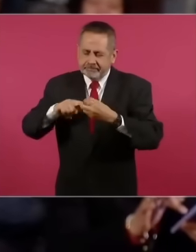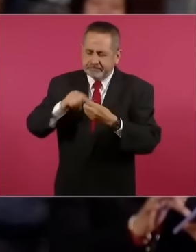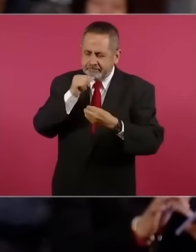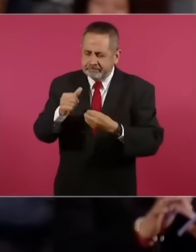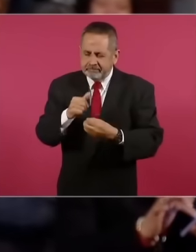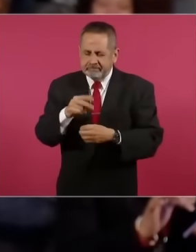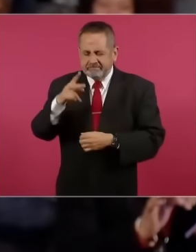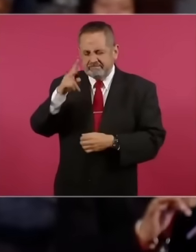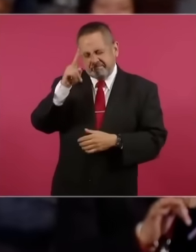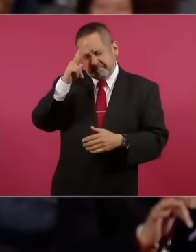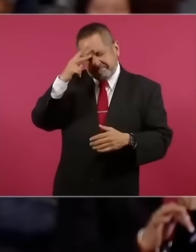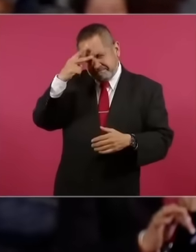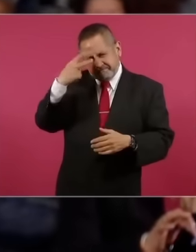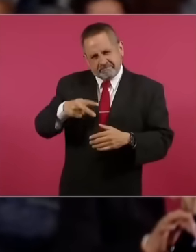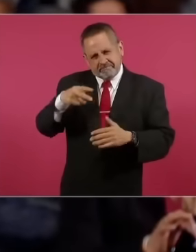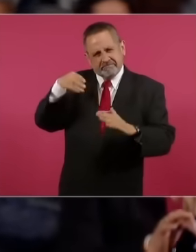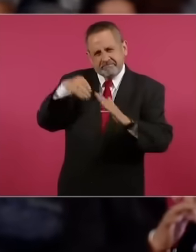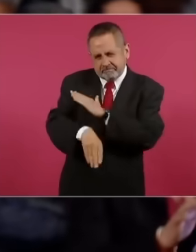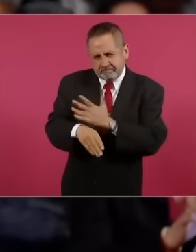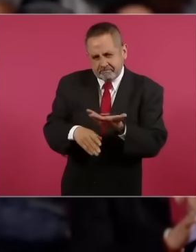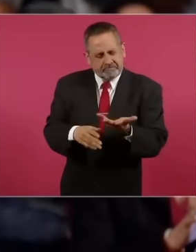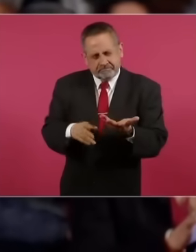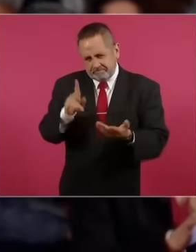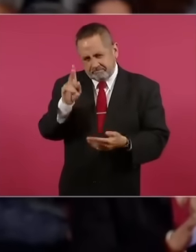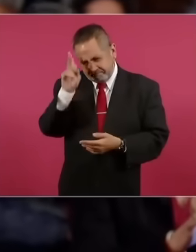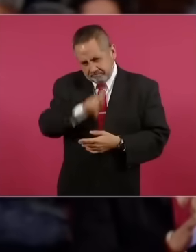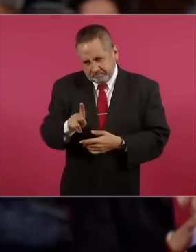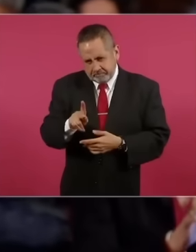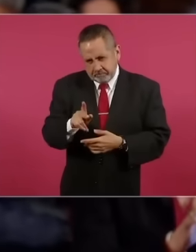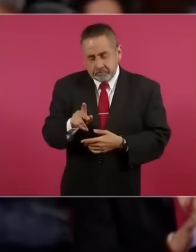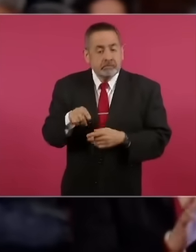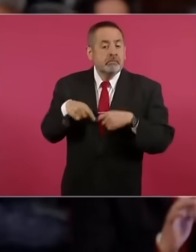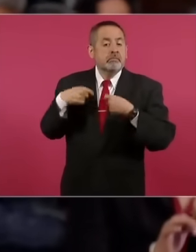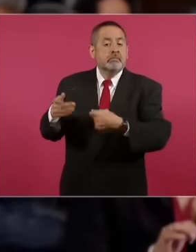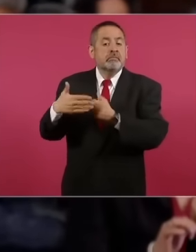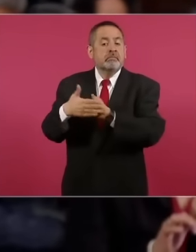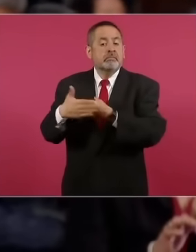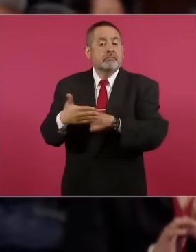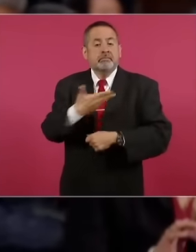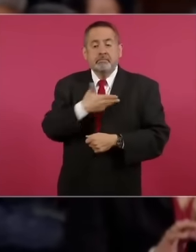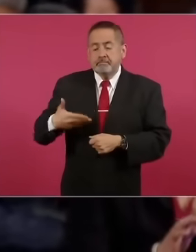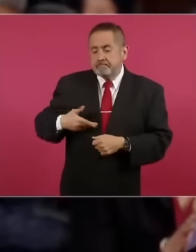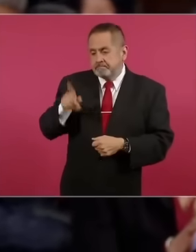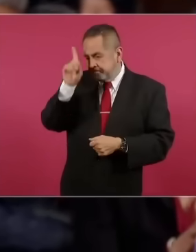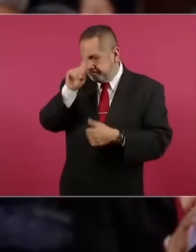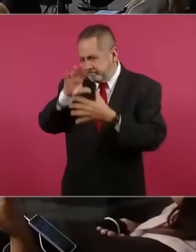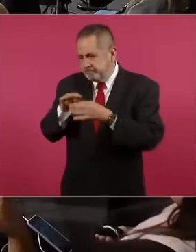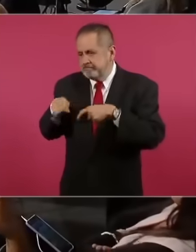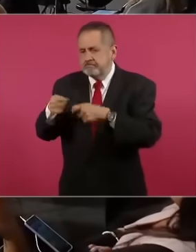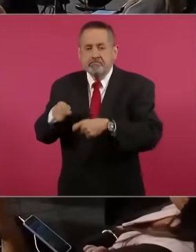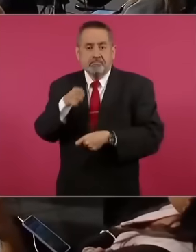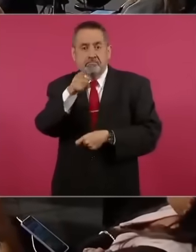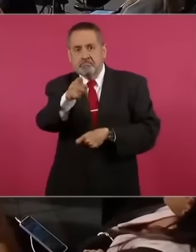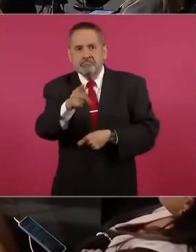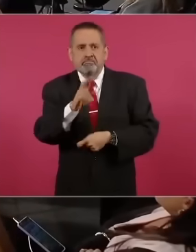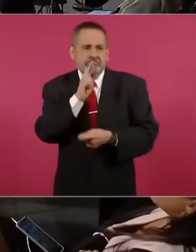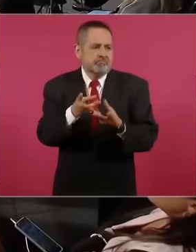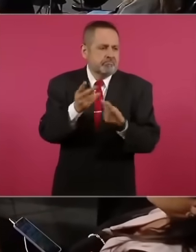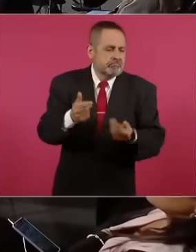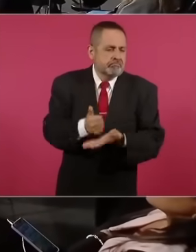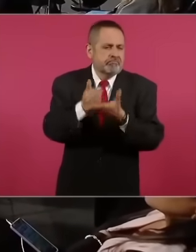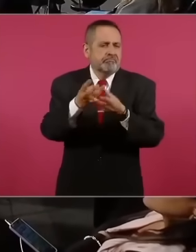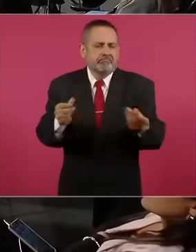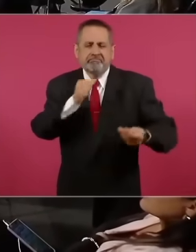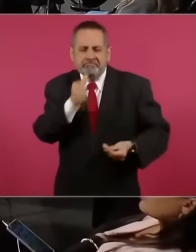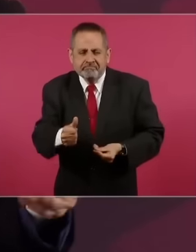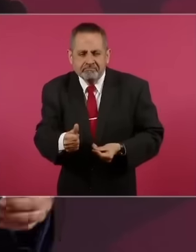al próximo presidente o presidenta para tratar de resolver un problema que usted desafortunadamente no ha podido resolver.